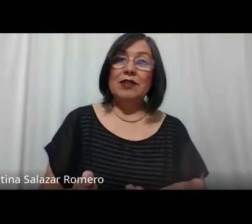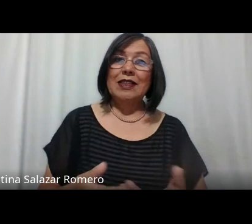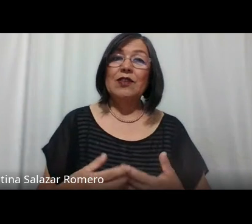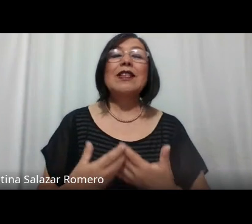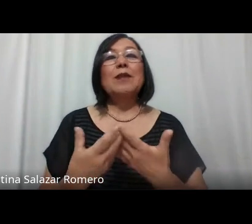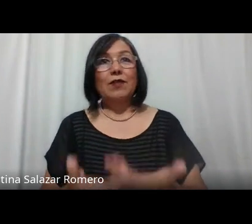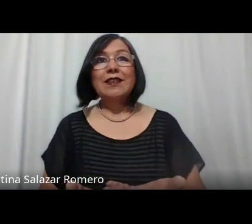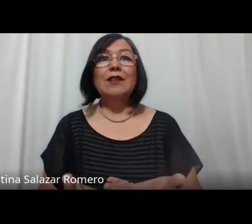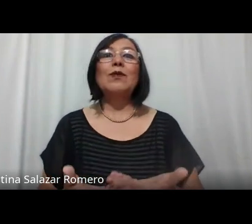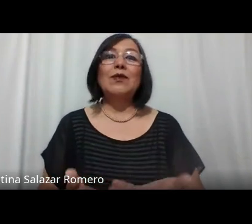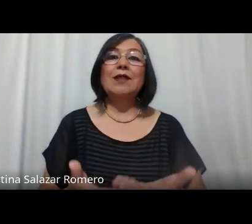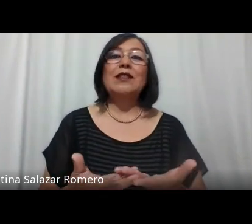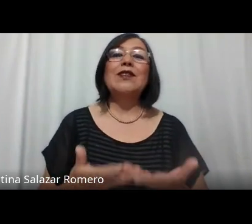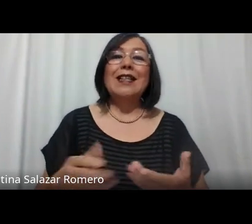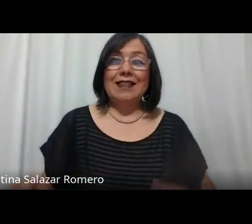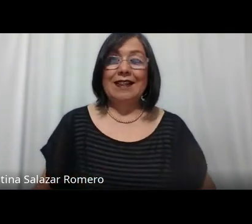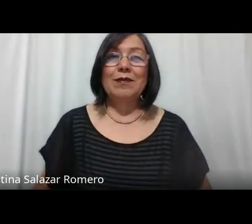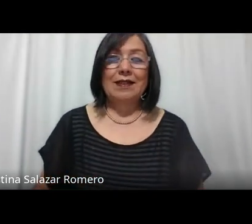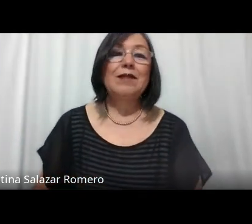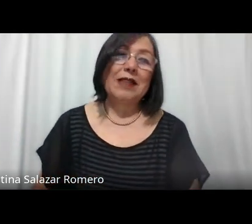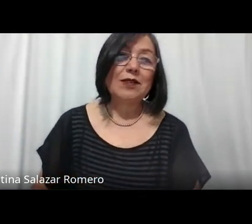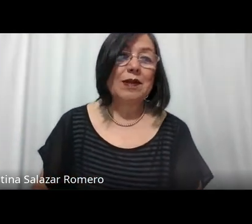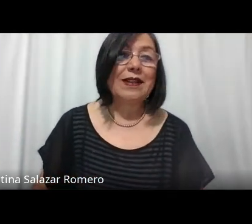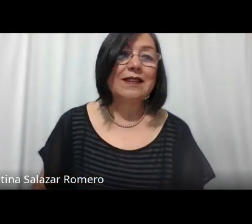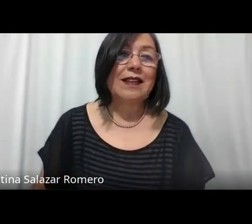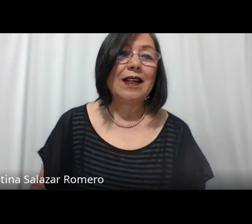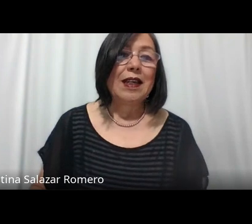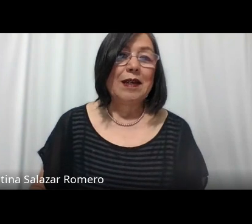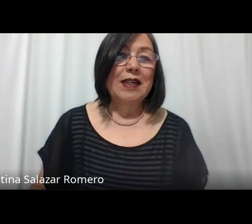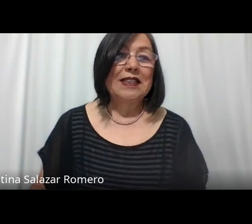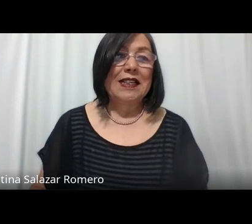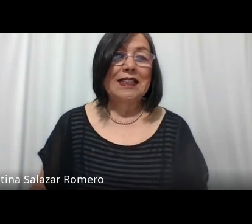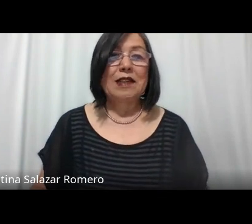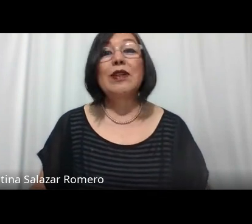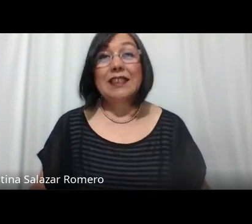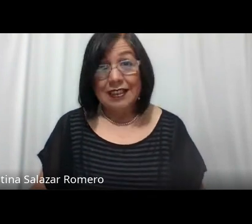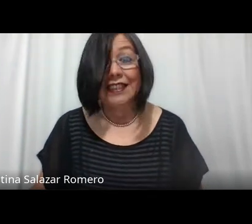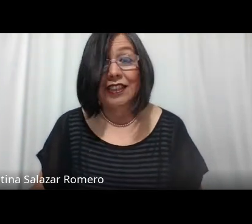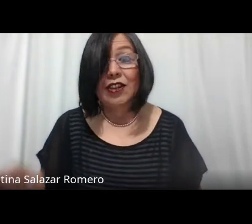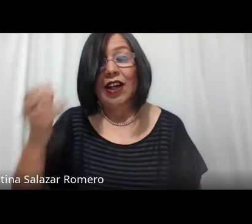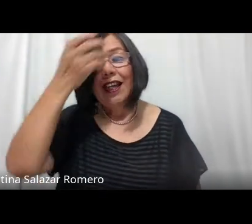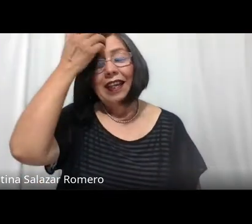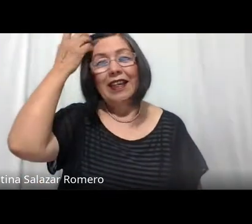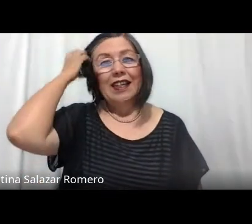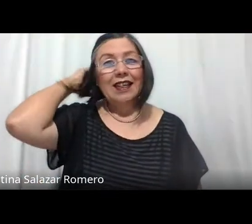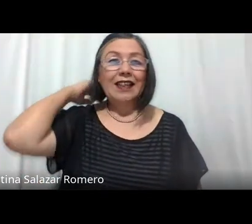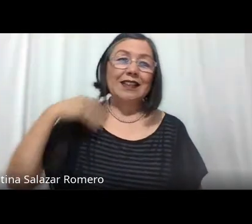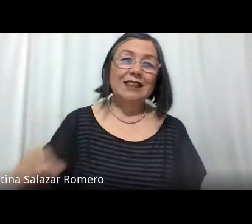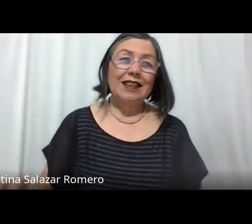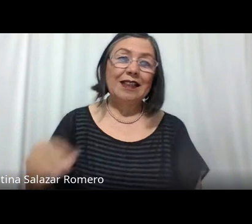las personas sordas para ofrecer un servicio de calidad, ¿verdad? Eso me parece excelente. Y pues les felicito